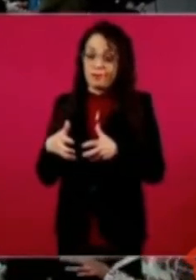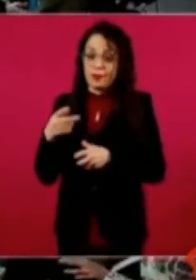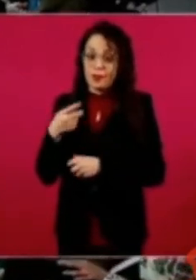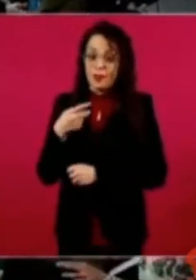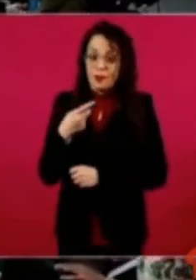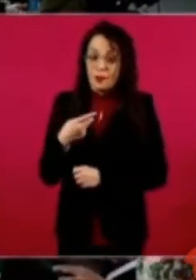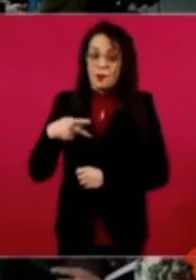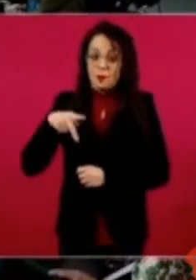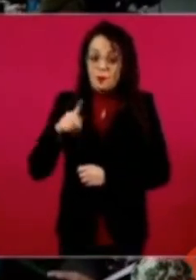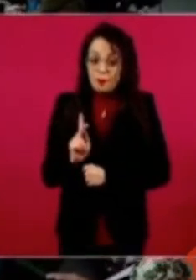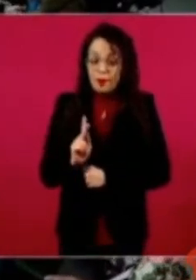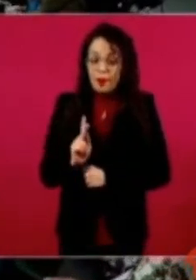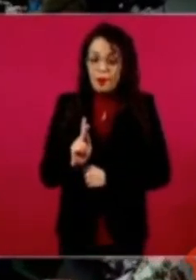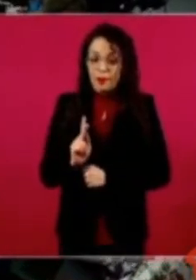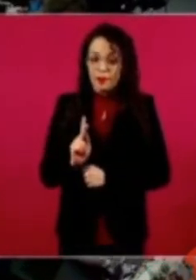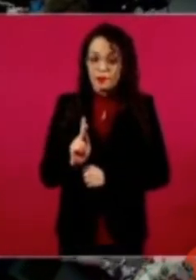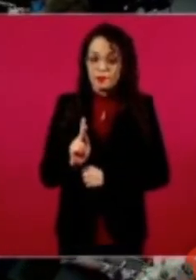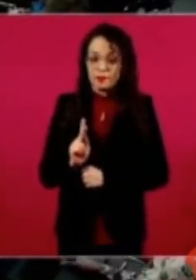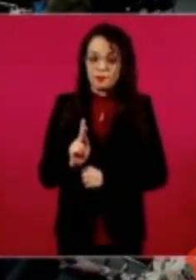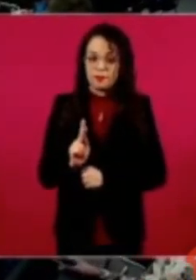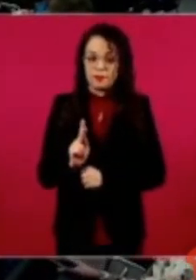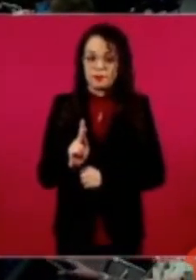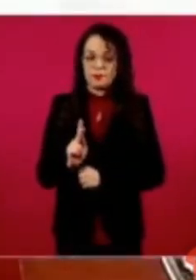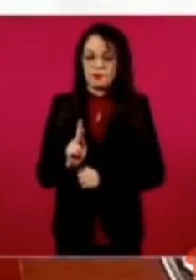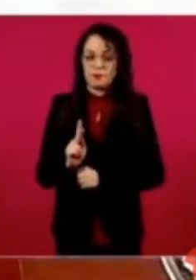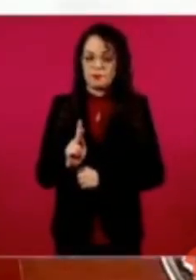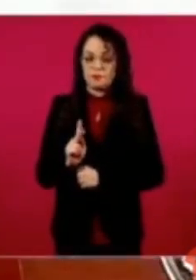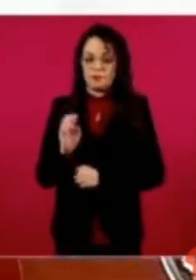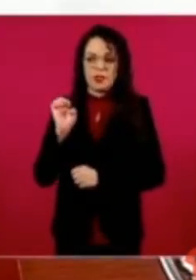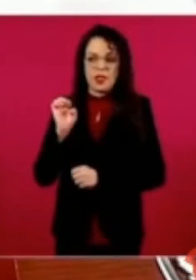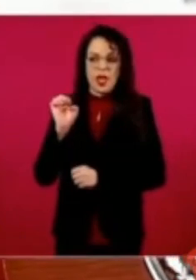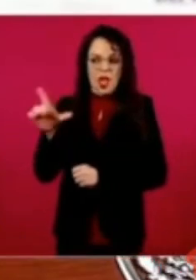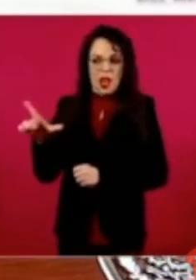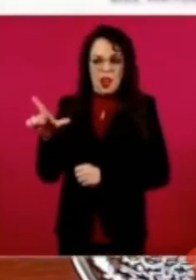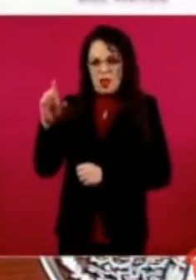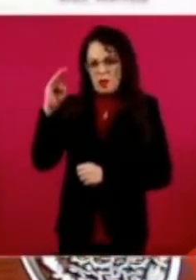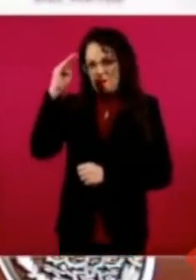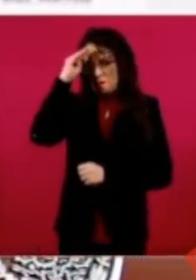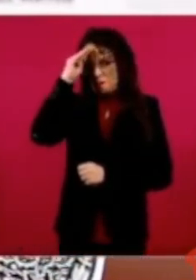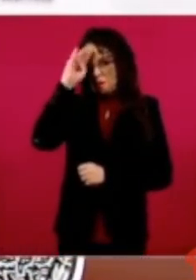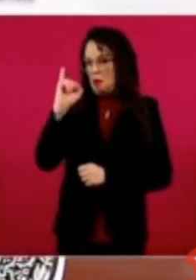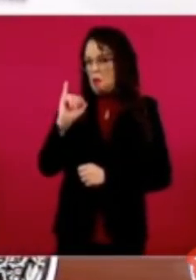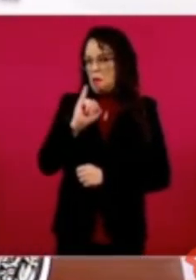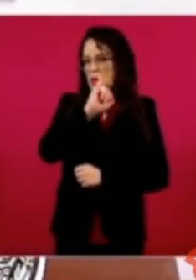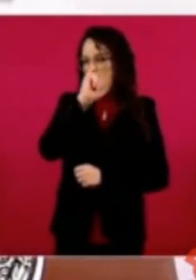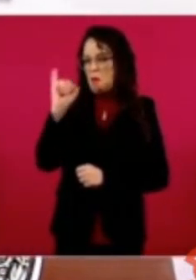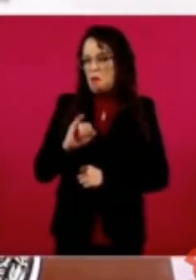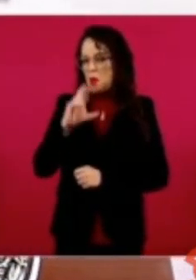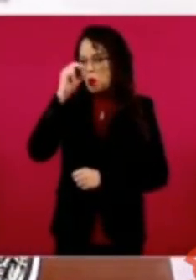creo, que su familia, también a lo mejor su familia,